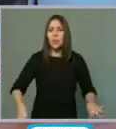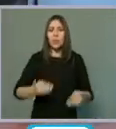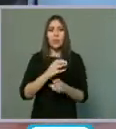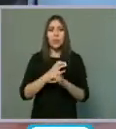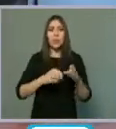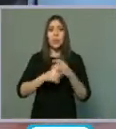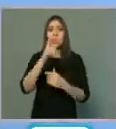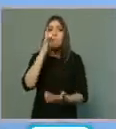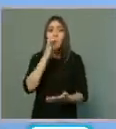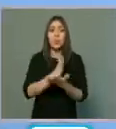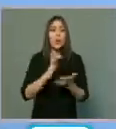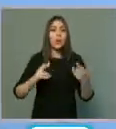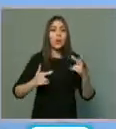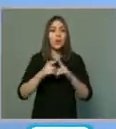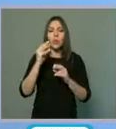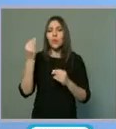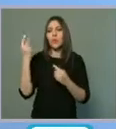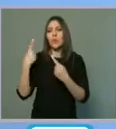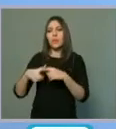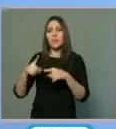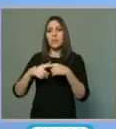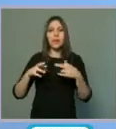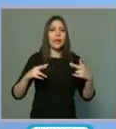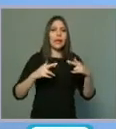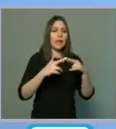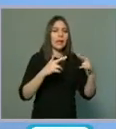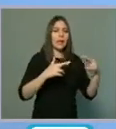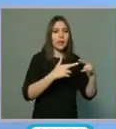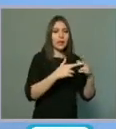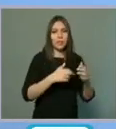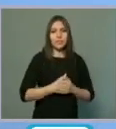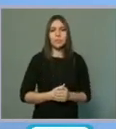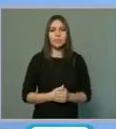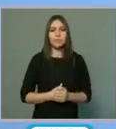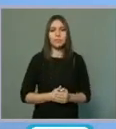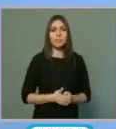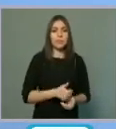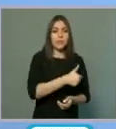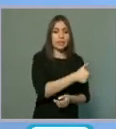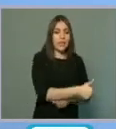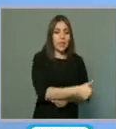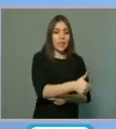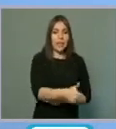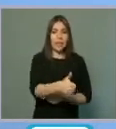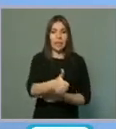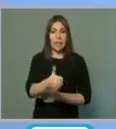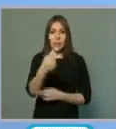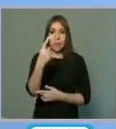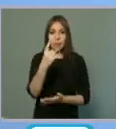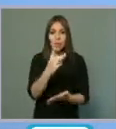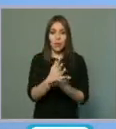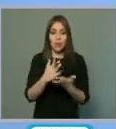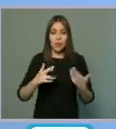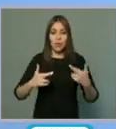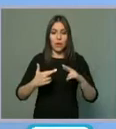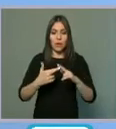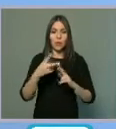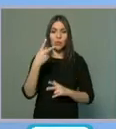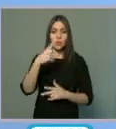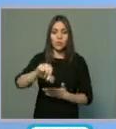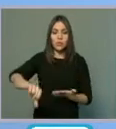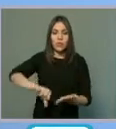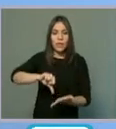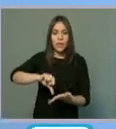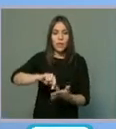montón de todas, religiones? ajá. Es que cada religión mantiene ahí su centro de inicio de la creación de cada una.